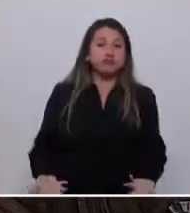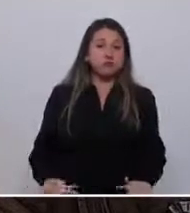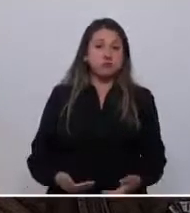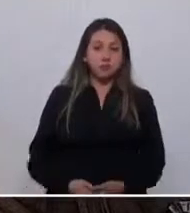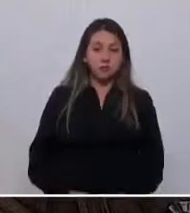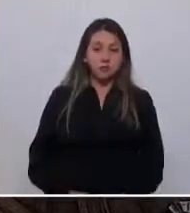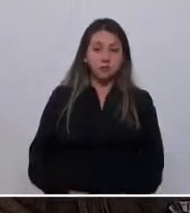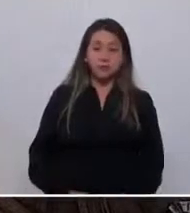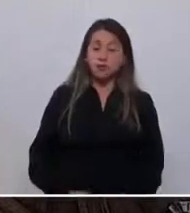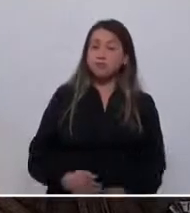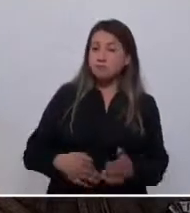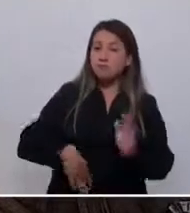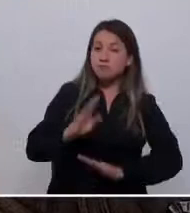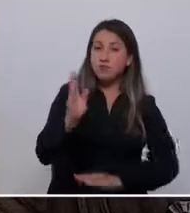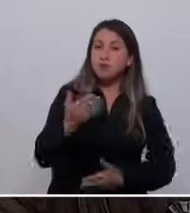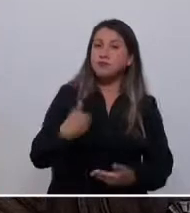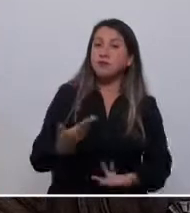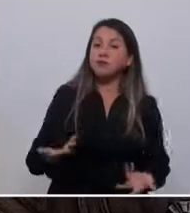pero por sobre todo,